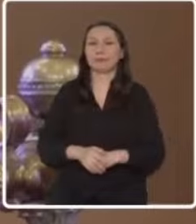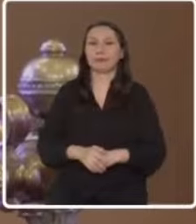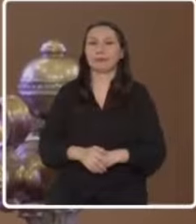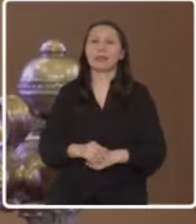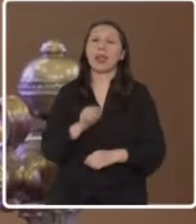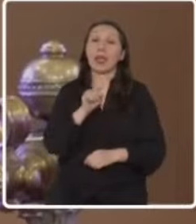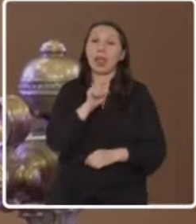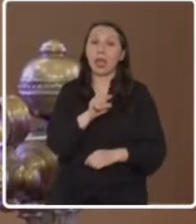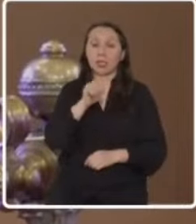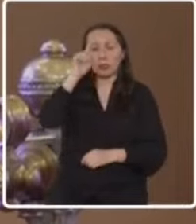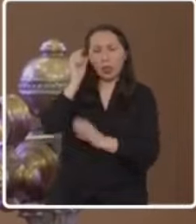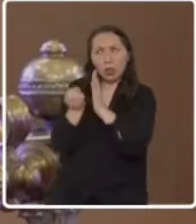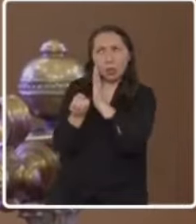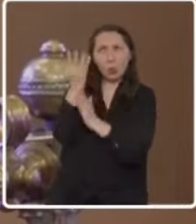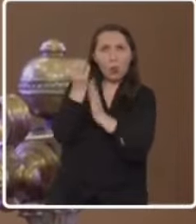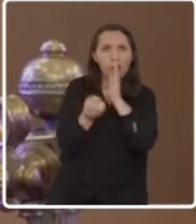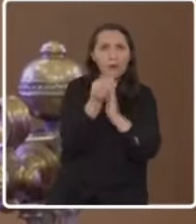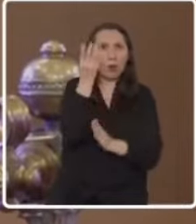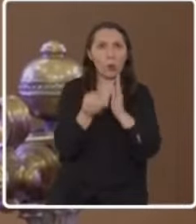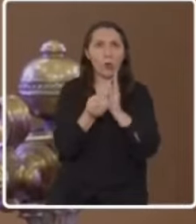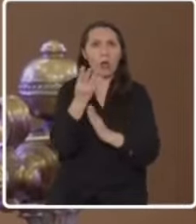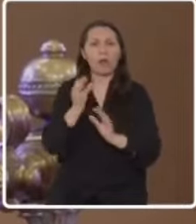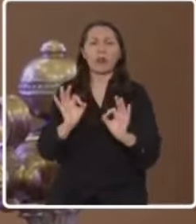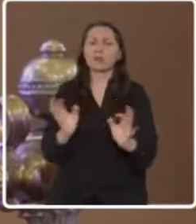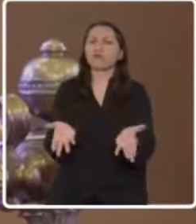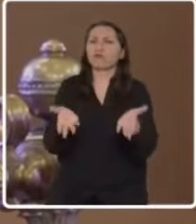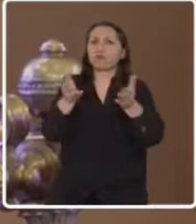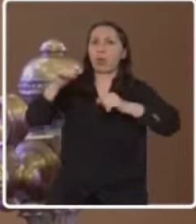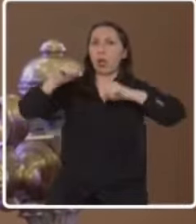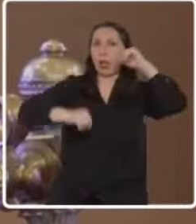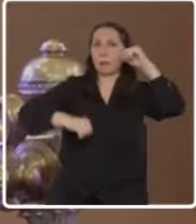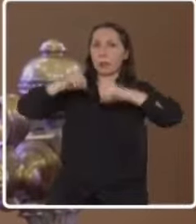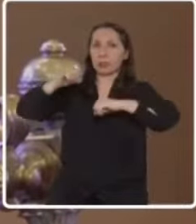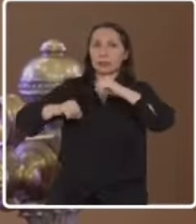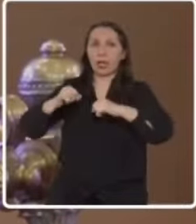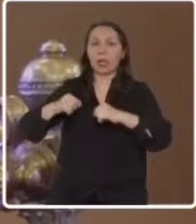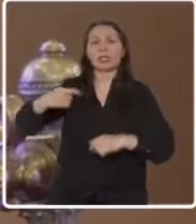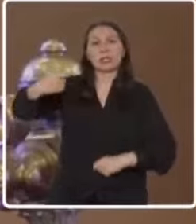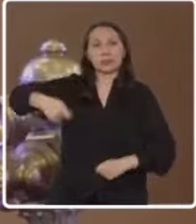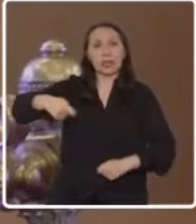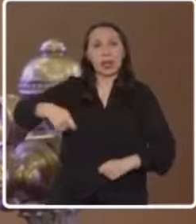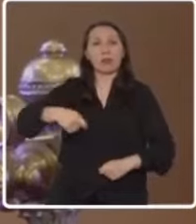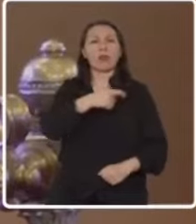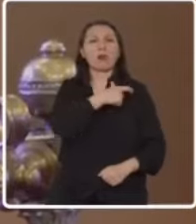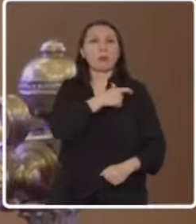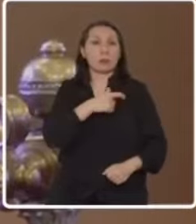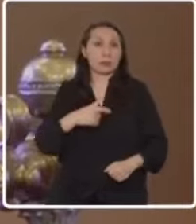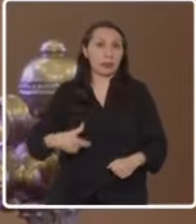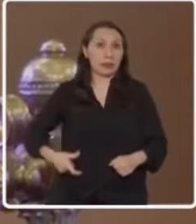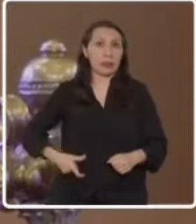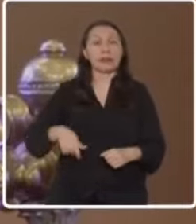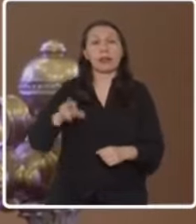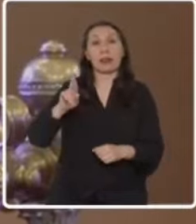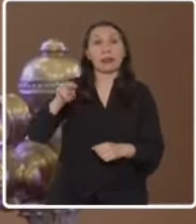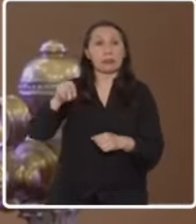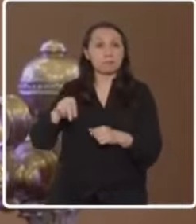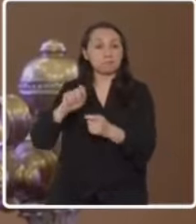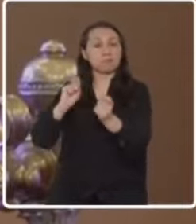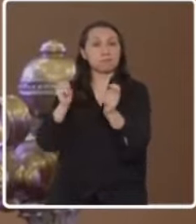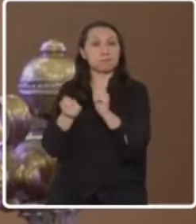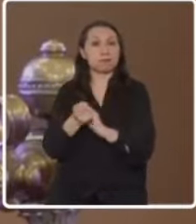Fue un innovador y exitoso empresario, senador, presidente de Renovación y jefe de